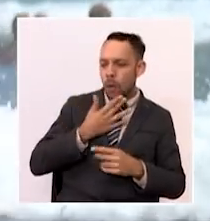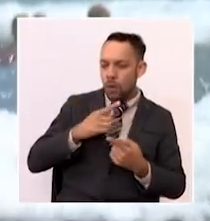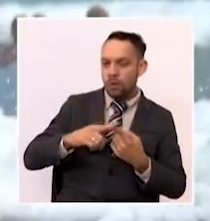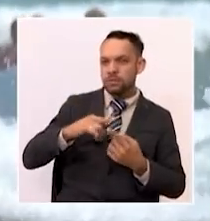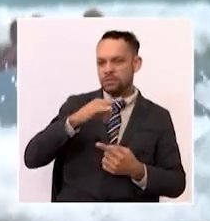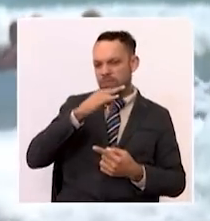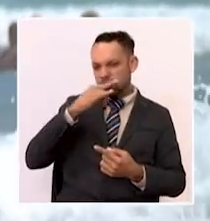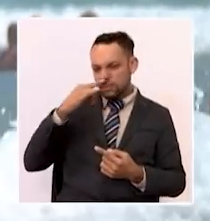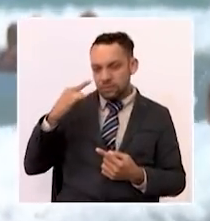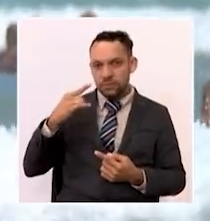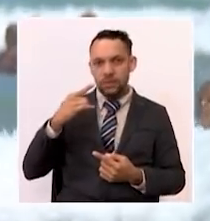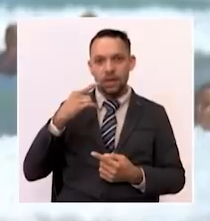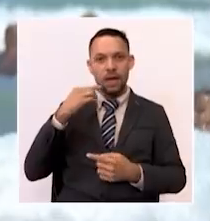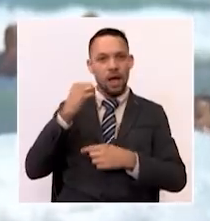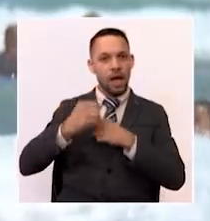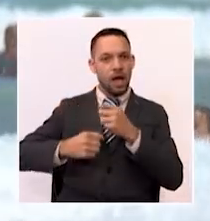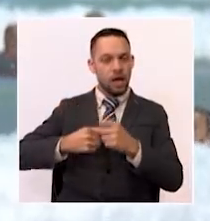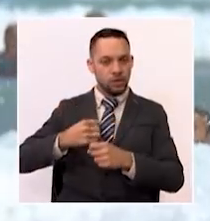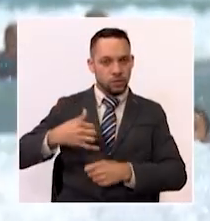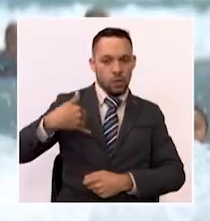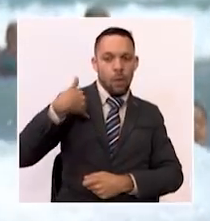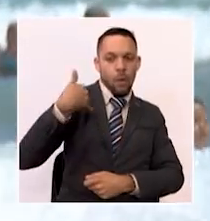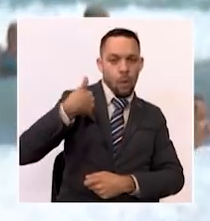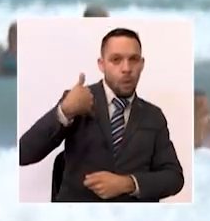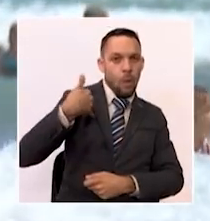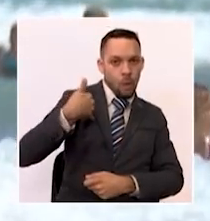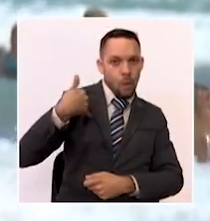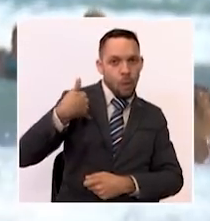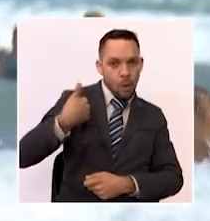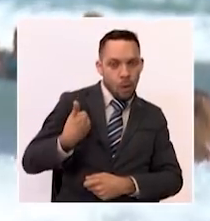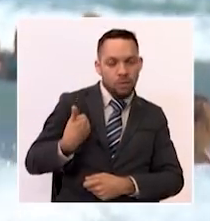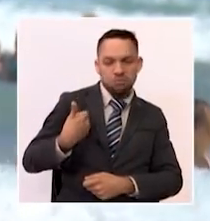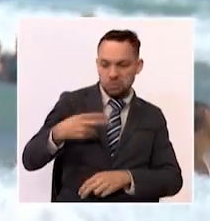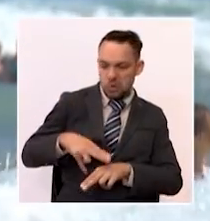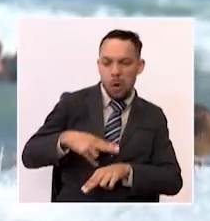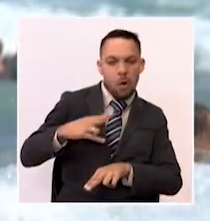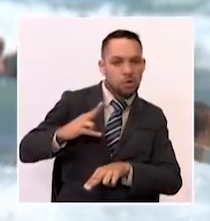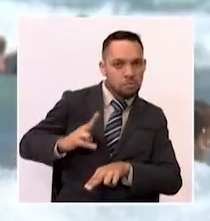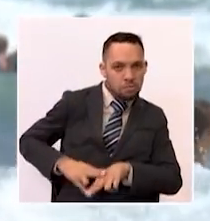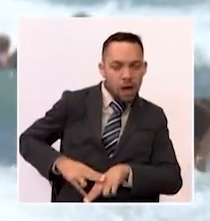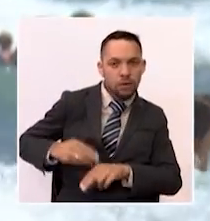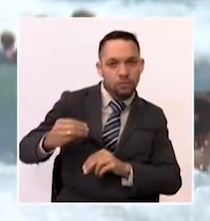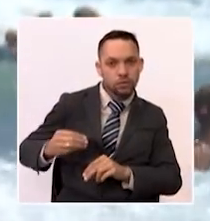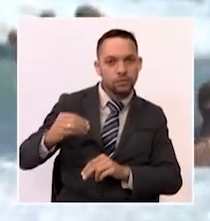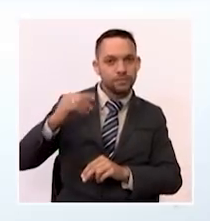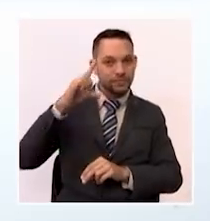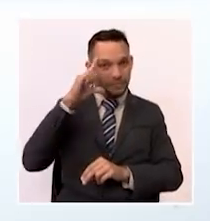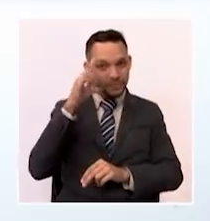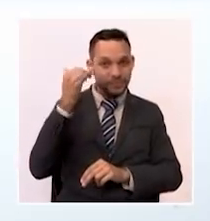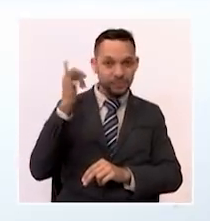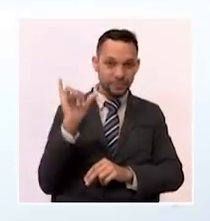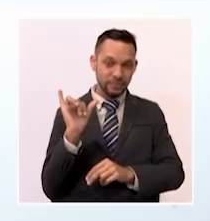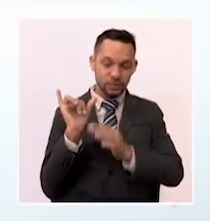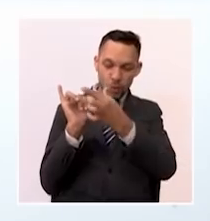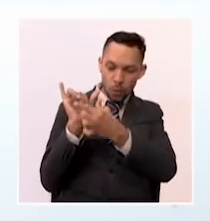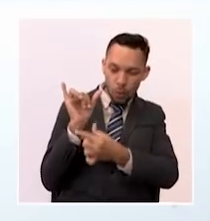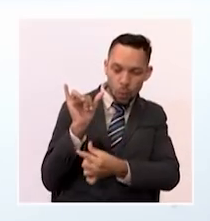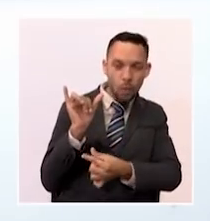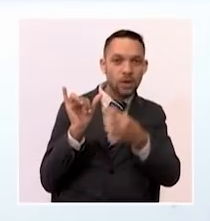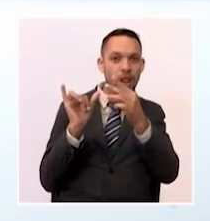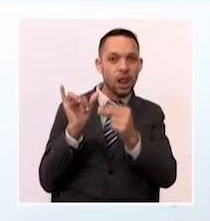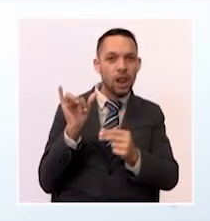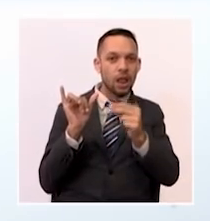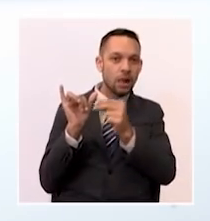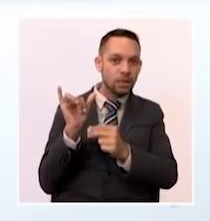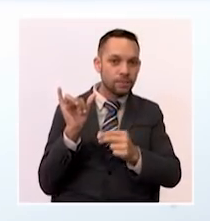está en edad fértil, es normal tener cierta cantidad de flujo porque las glándulas del cuello uterino lo producen de forma habitual como